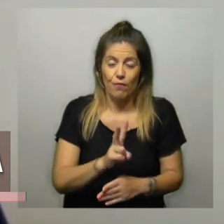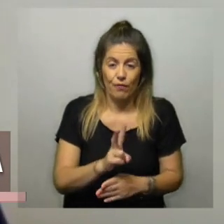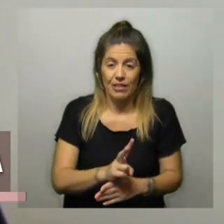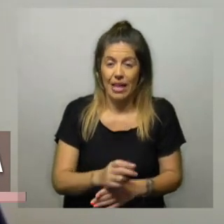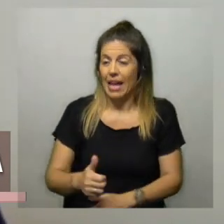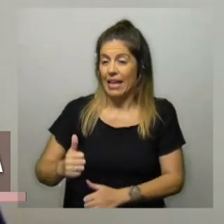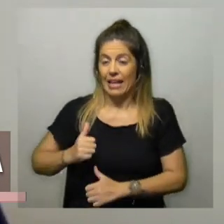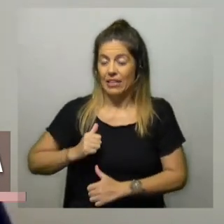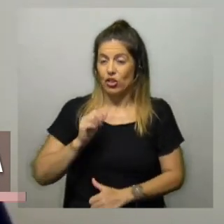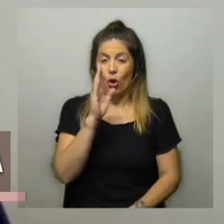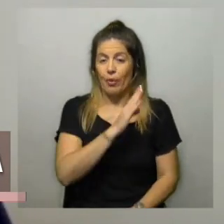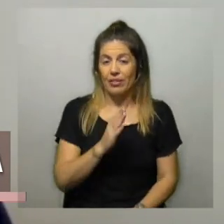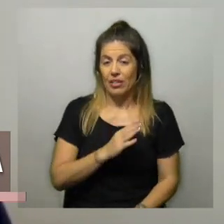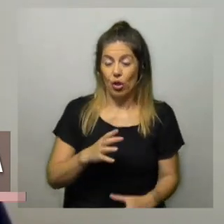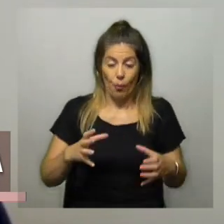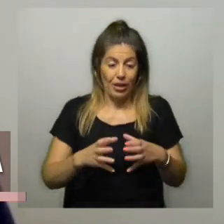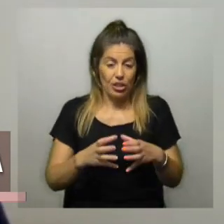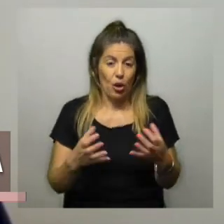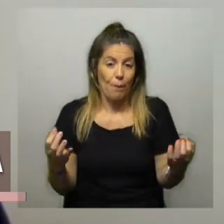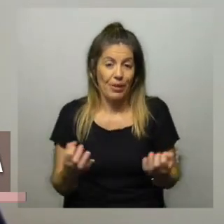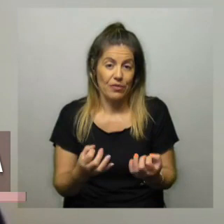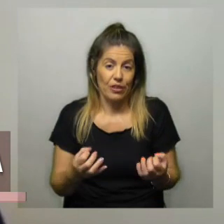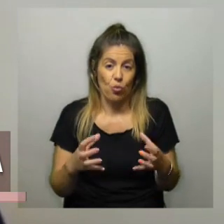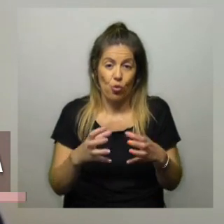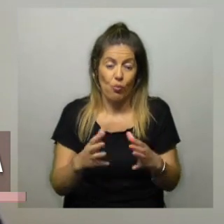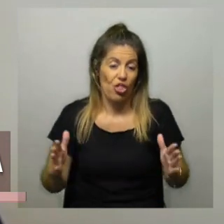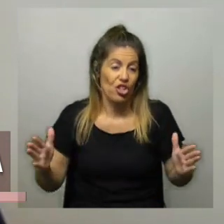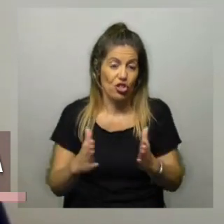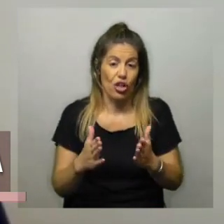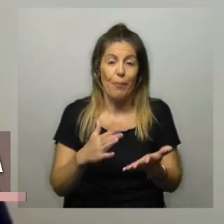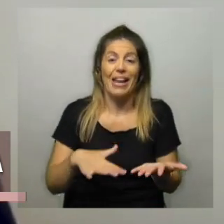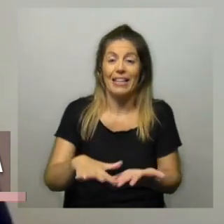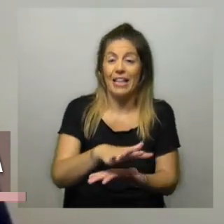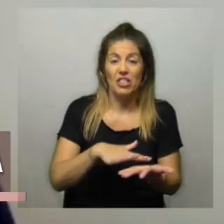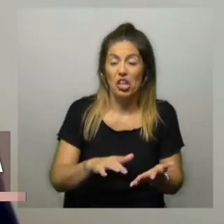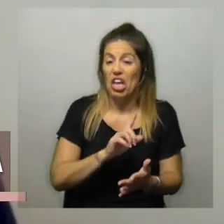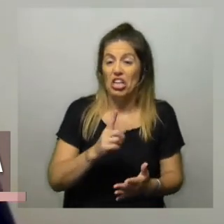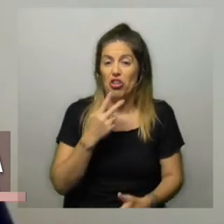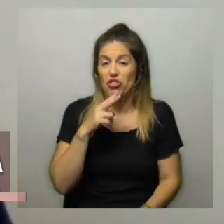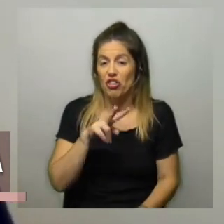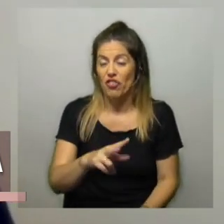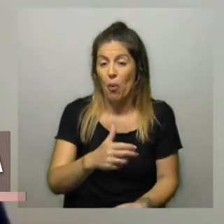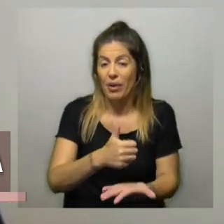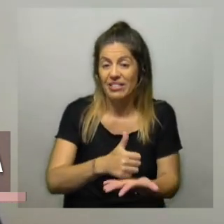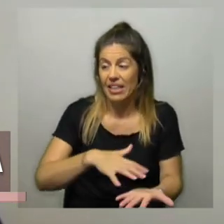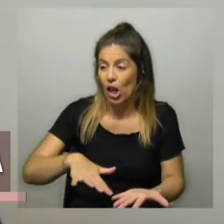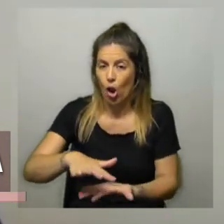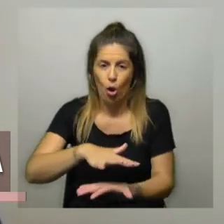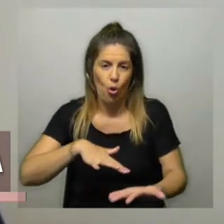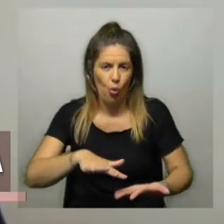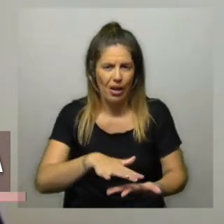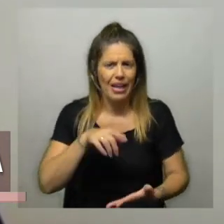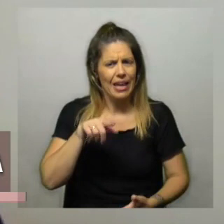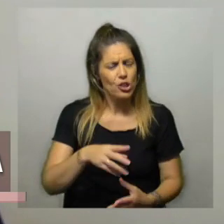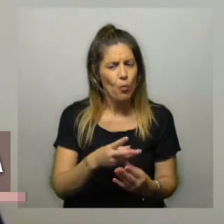ejército brasilero tiene un batallón específico como una tropa de choque para este tipo de cosas y no se vio presente en ningún lugar. Es algo